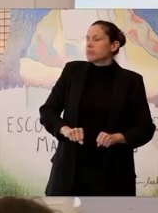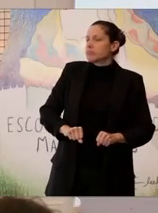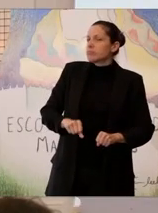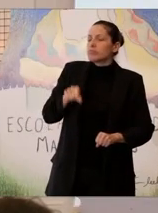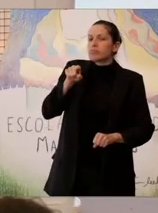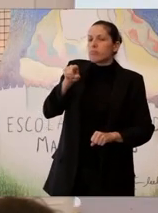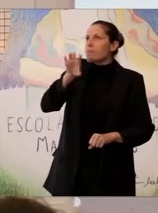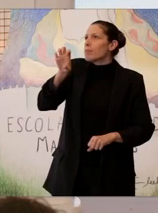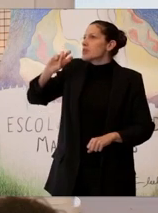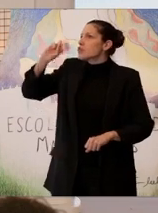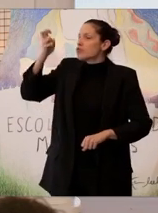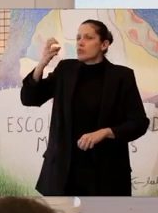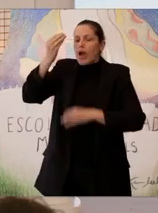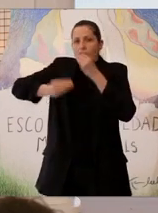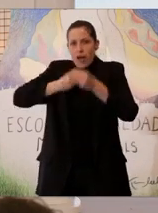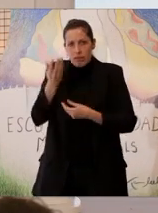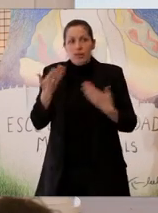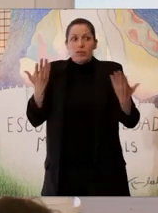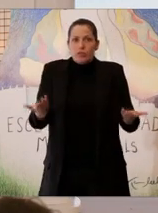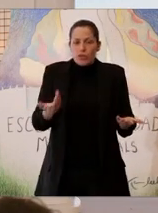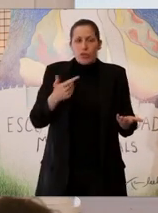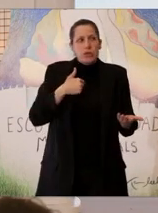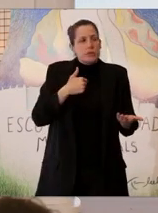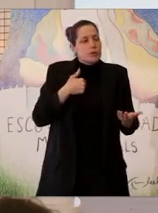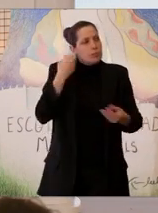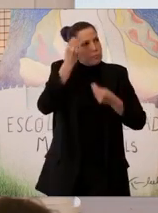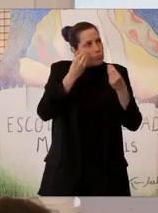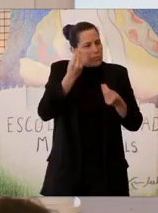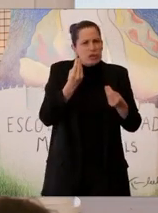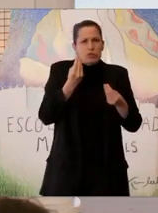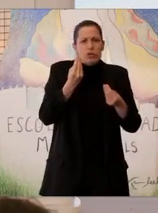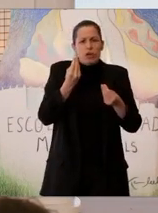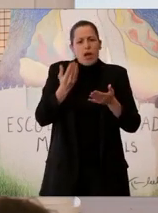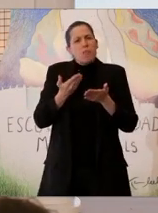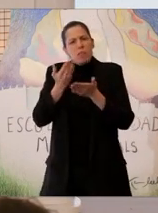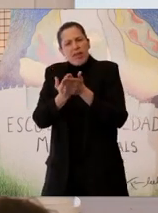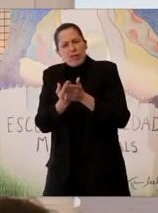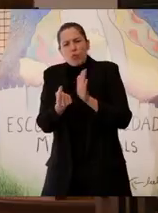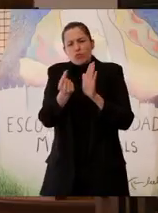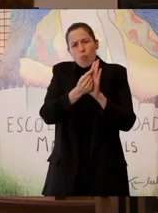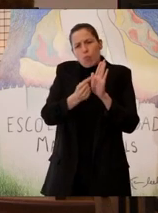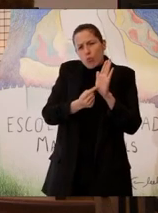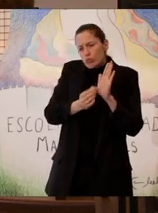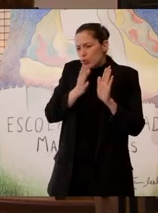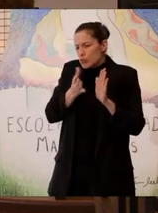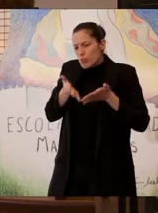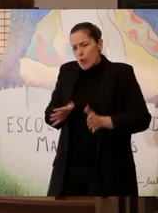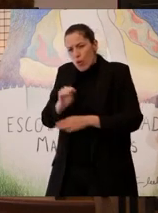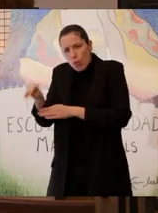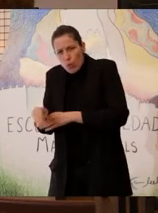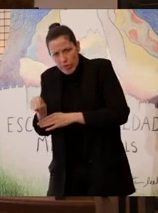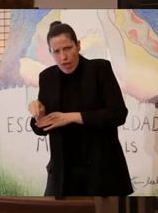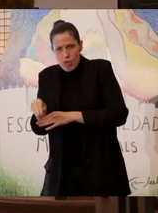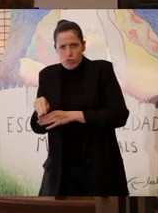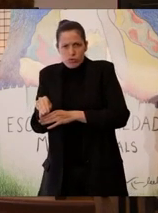las mujeres profesionales pidamos que nos den puntos por cuidar a nuestros hijos, sino, o sea, salir del ámbito